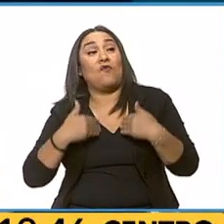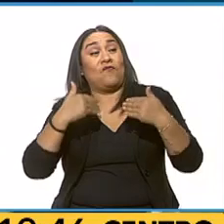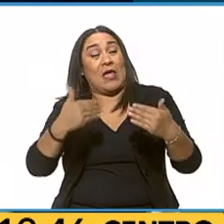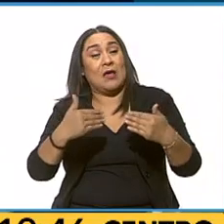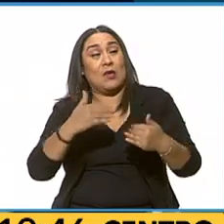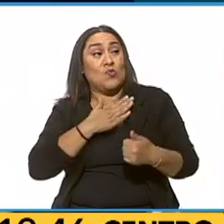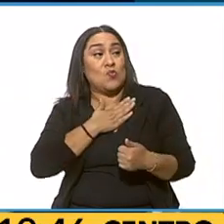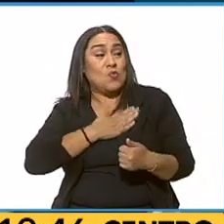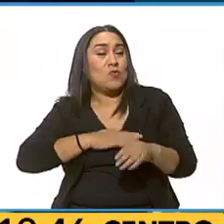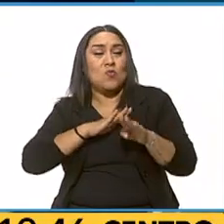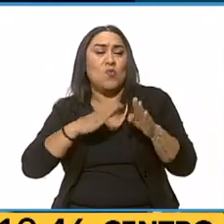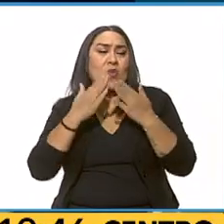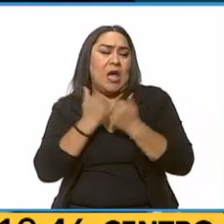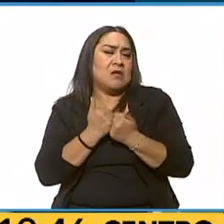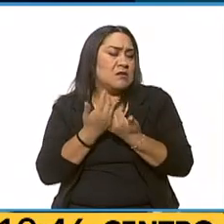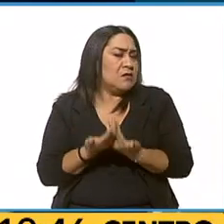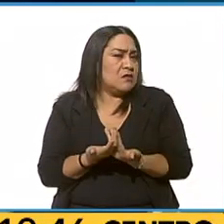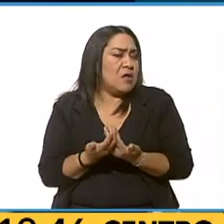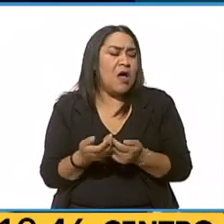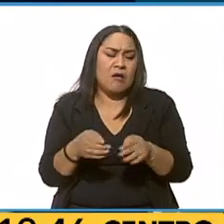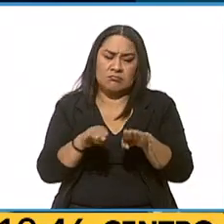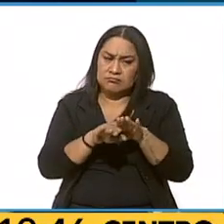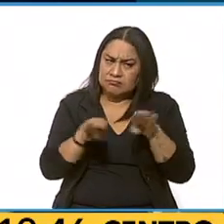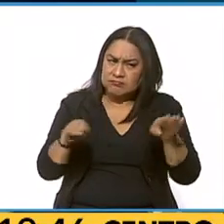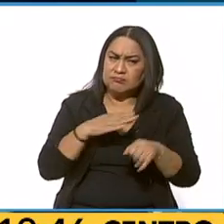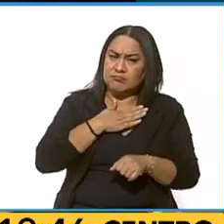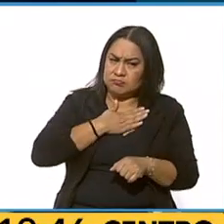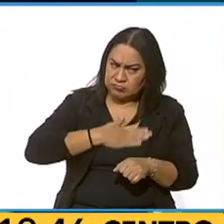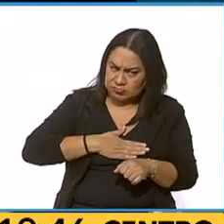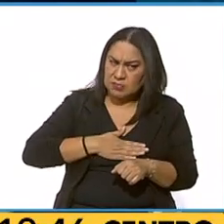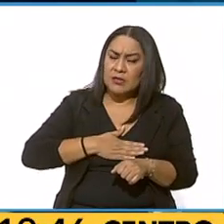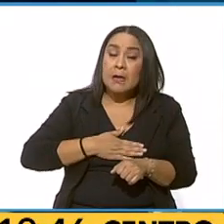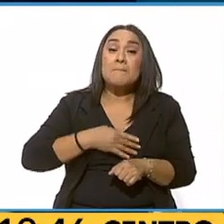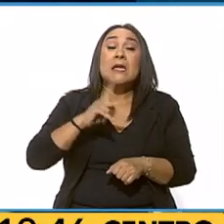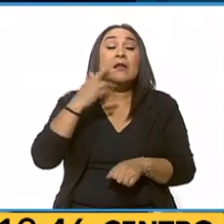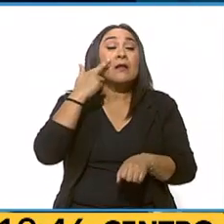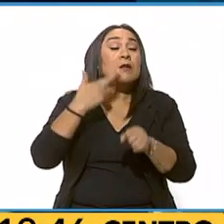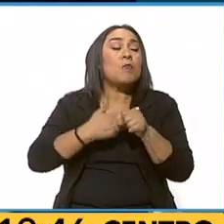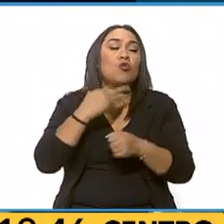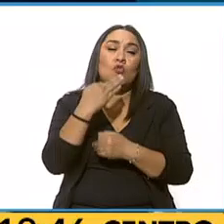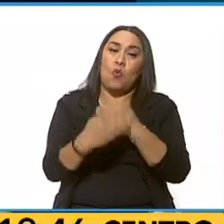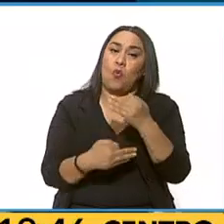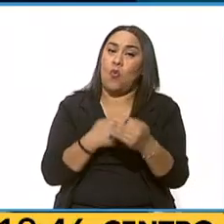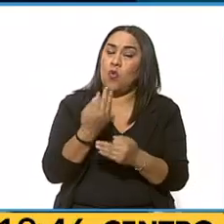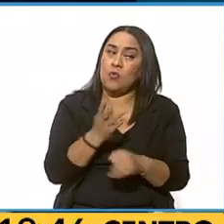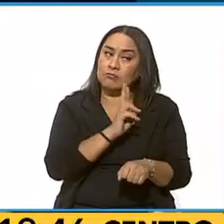sea, la democracia es democracia si es rigurosamente controlada por nosotros, piensa.